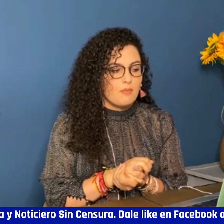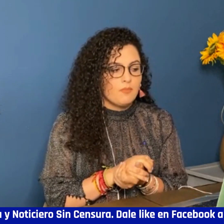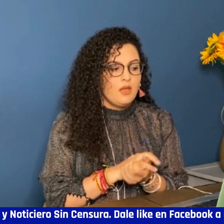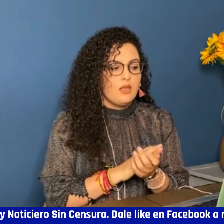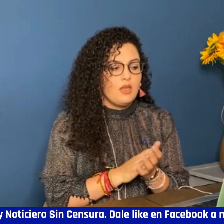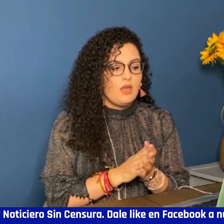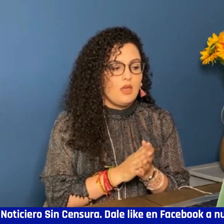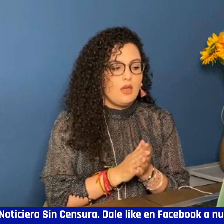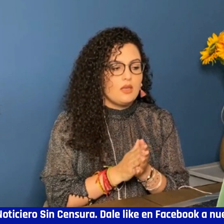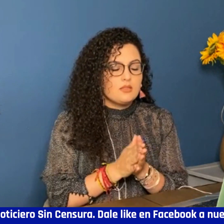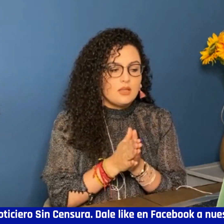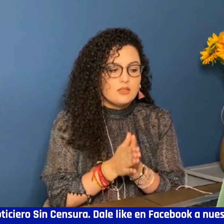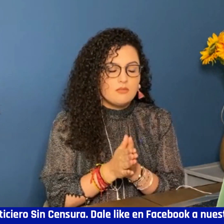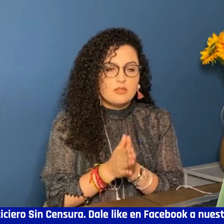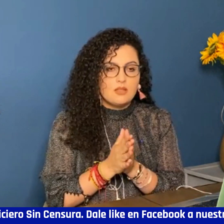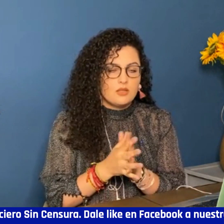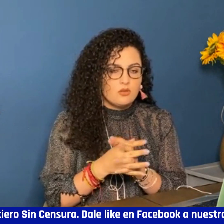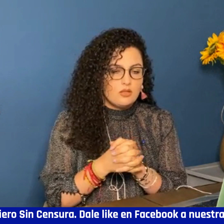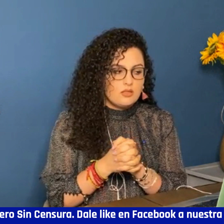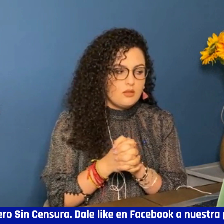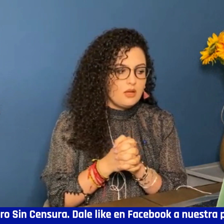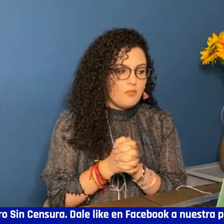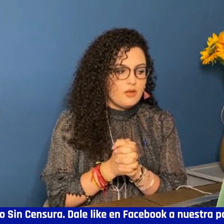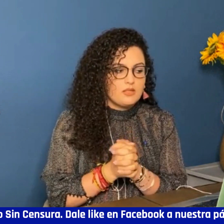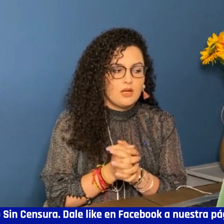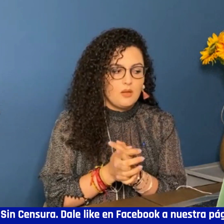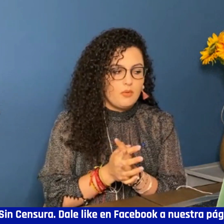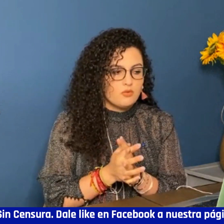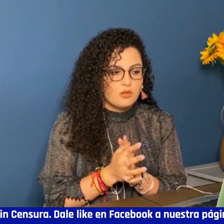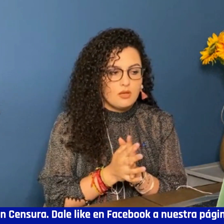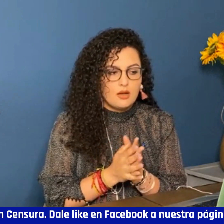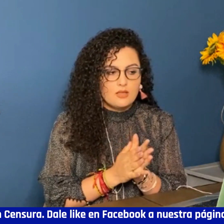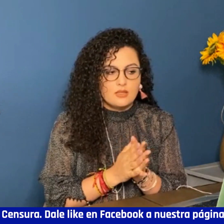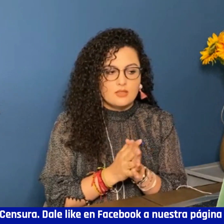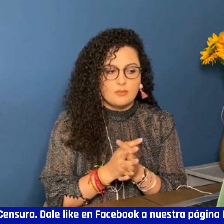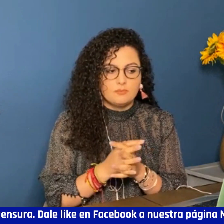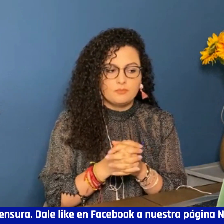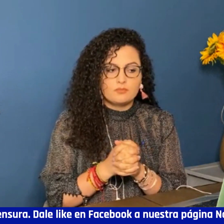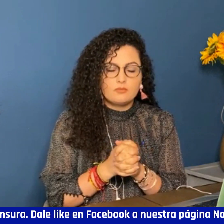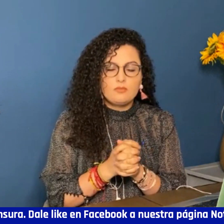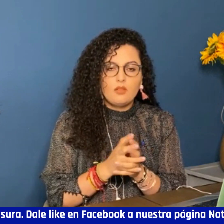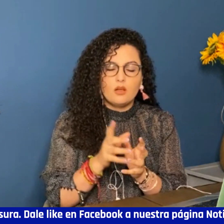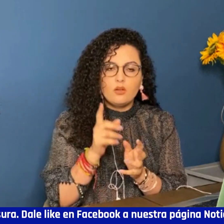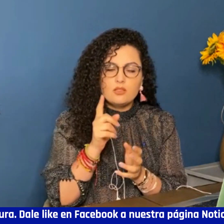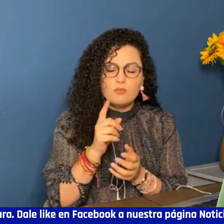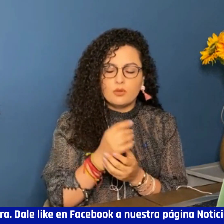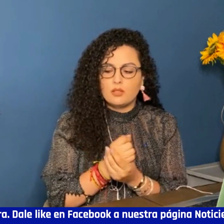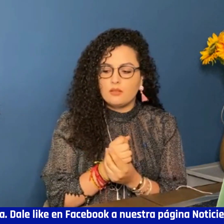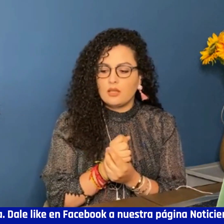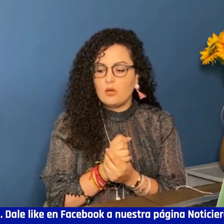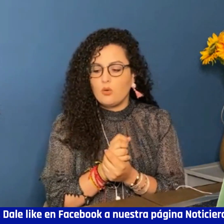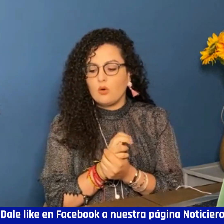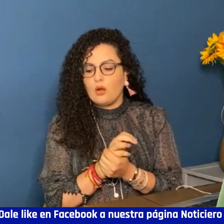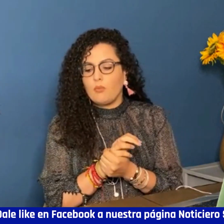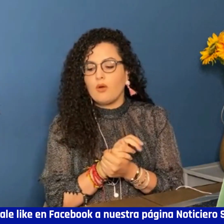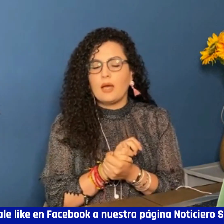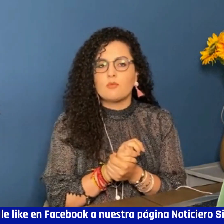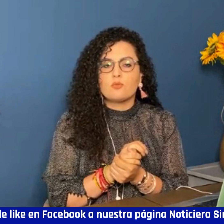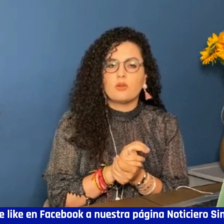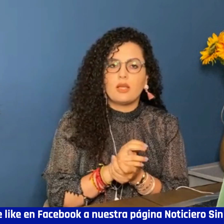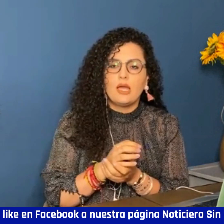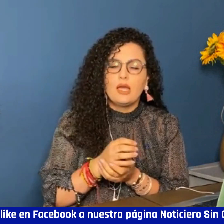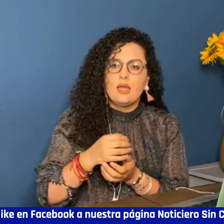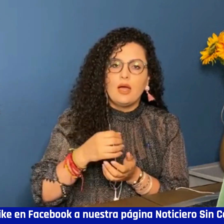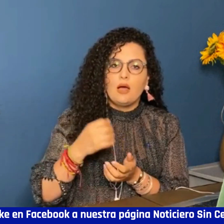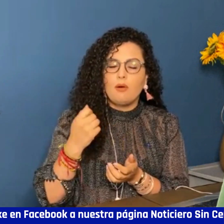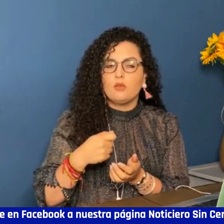al tema. Y estas investigaciones, este clip, que es el clip 11, mi querida Ceci, creo que es importante que lo